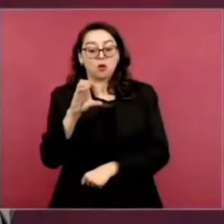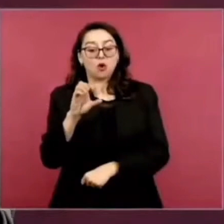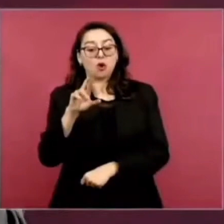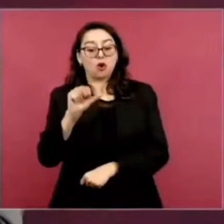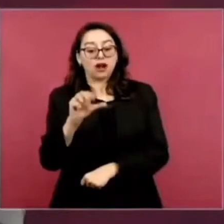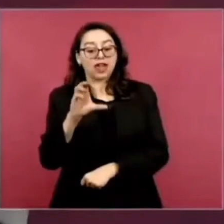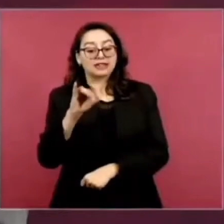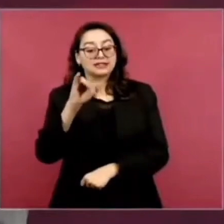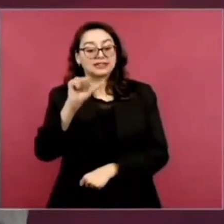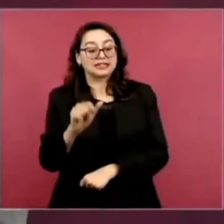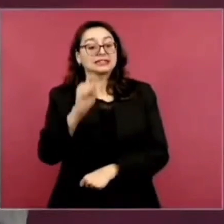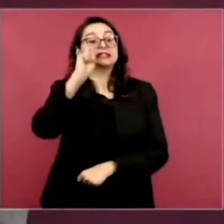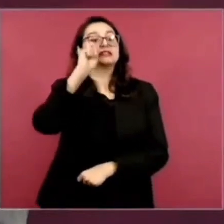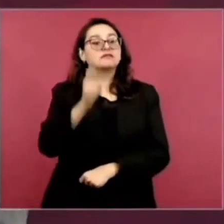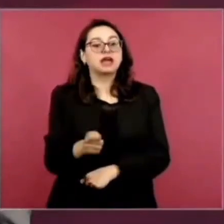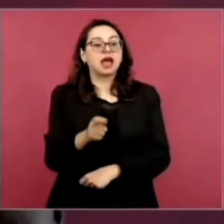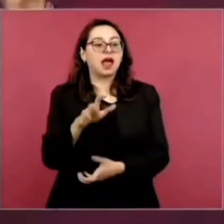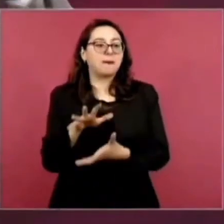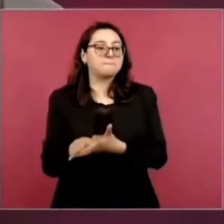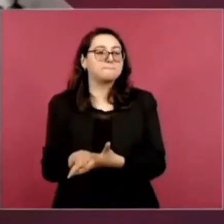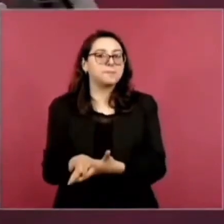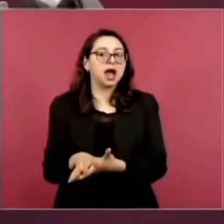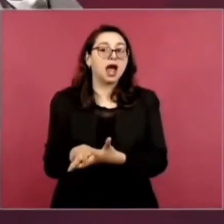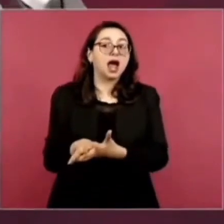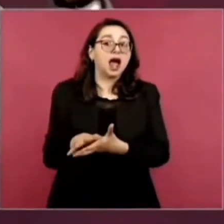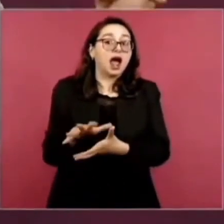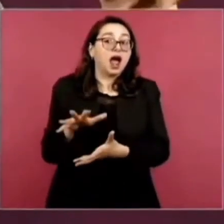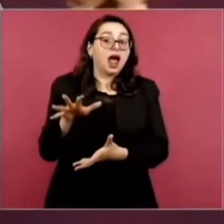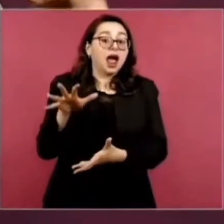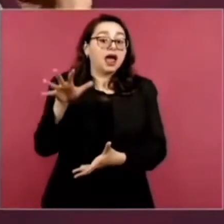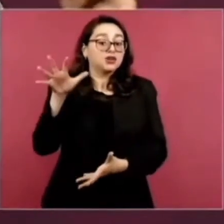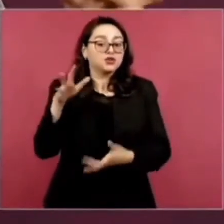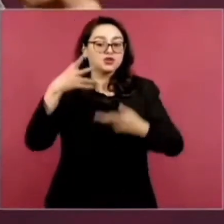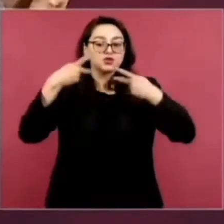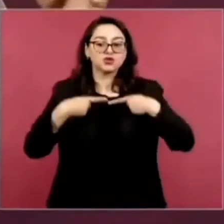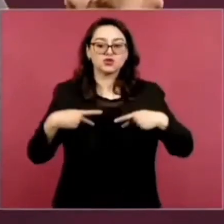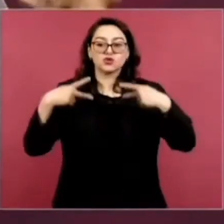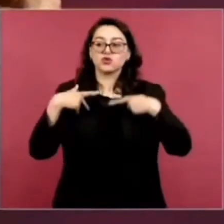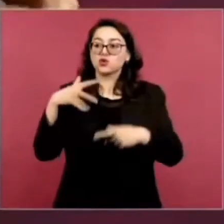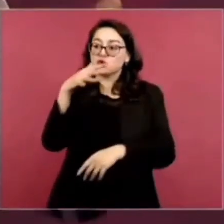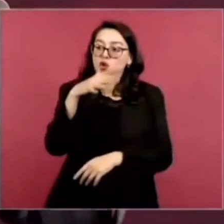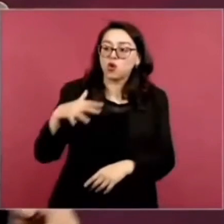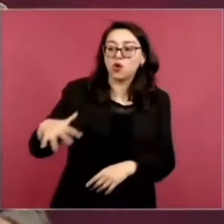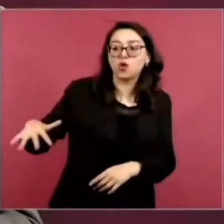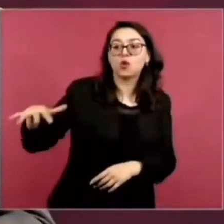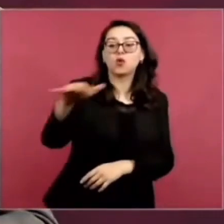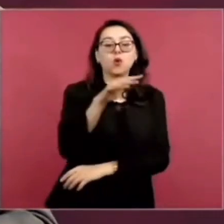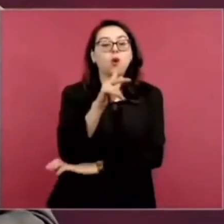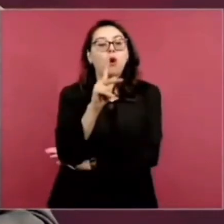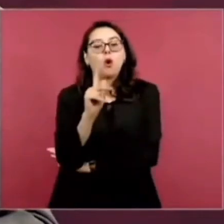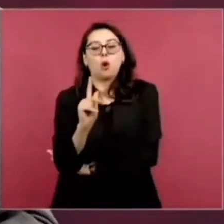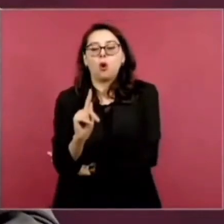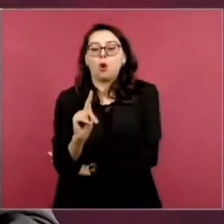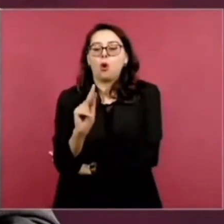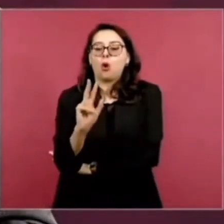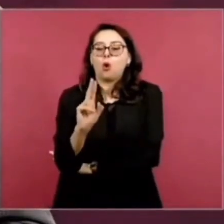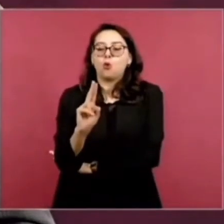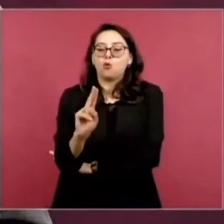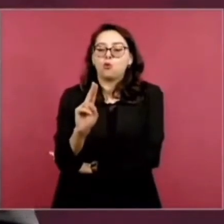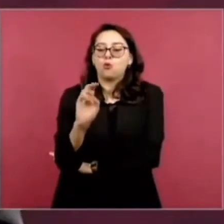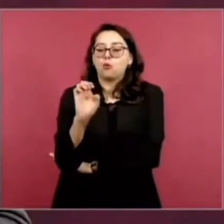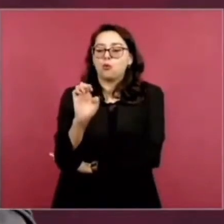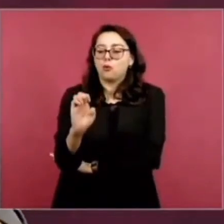con el pueblo. La composición de la palabra, del término,